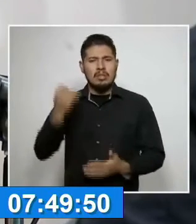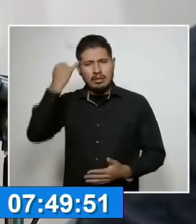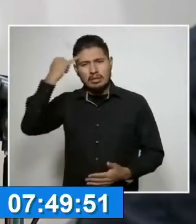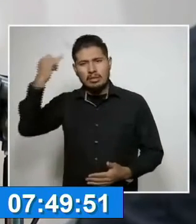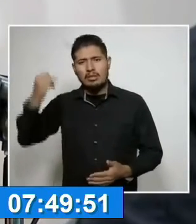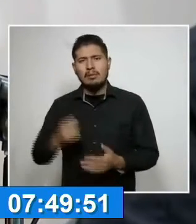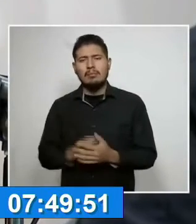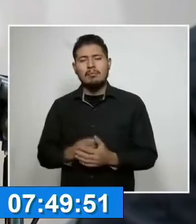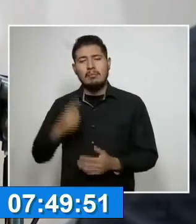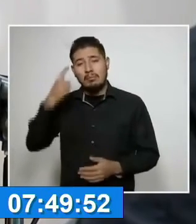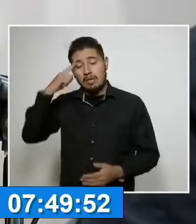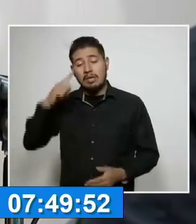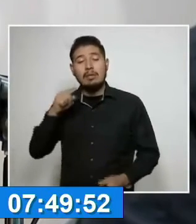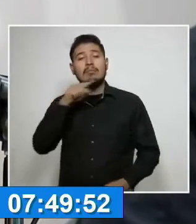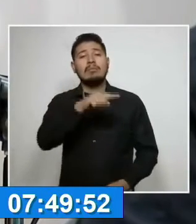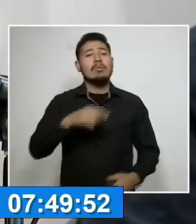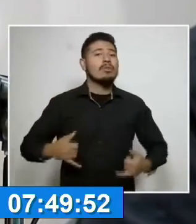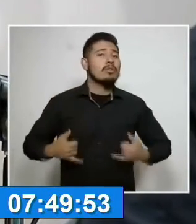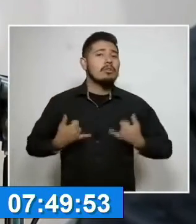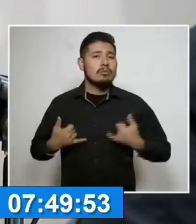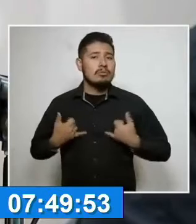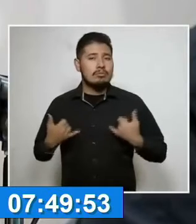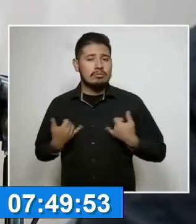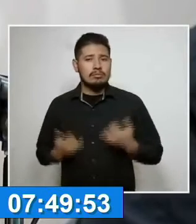destinado a los jóvenes.